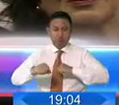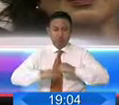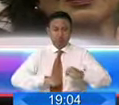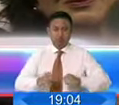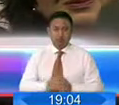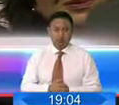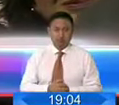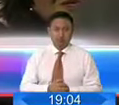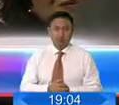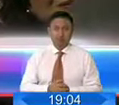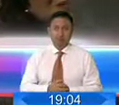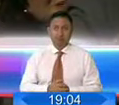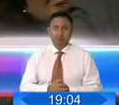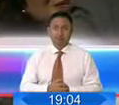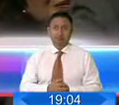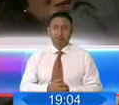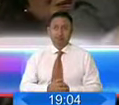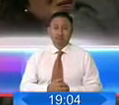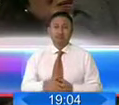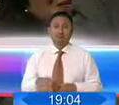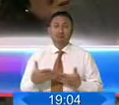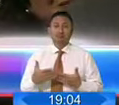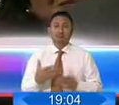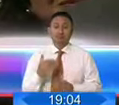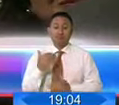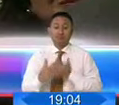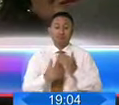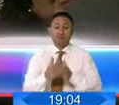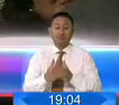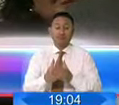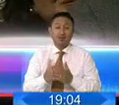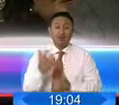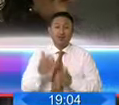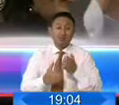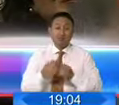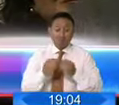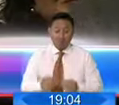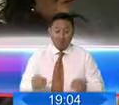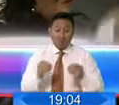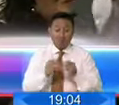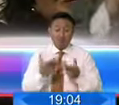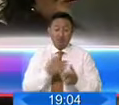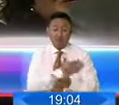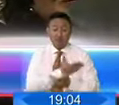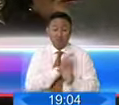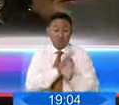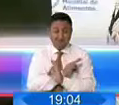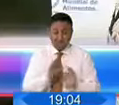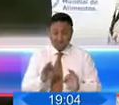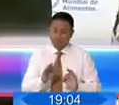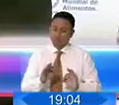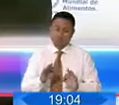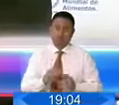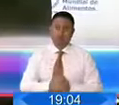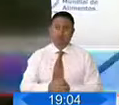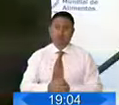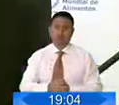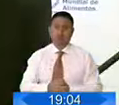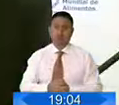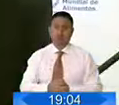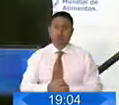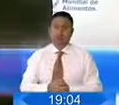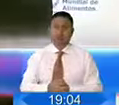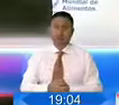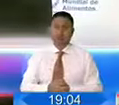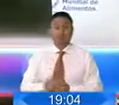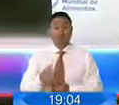de crisis para evitar que crezca la desconfianza ciudadana. Entiendo que ese